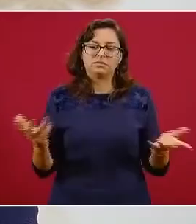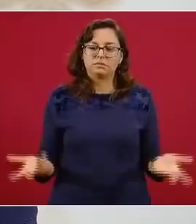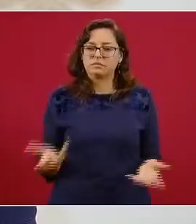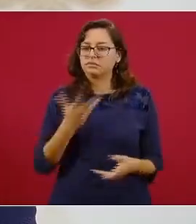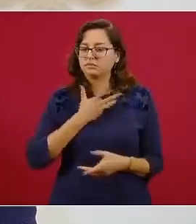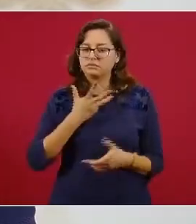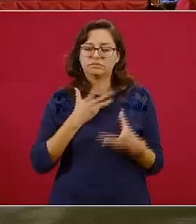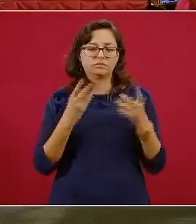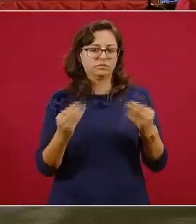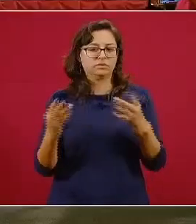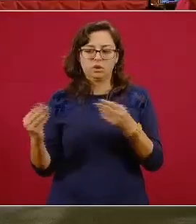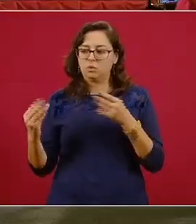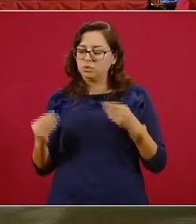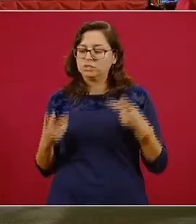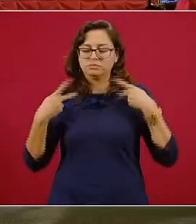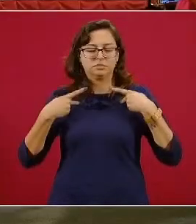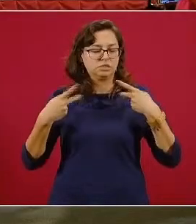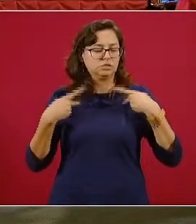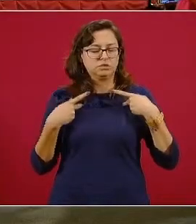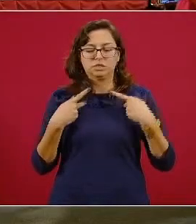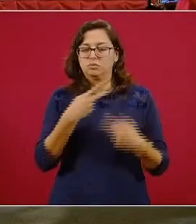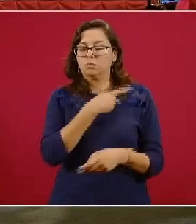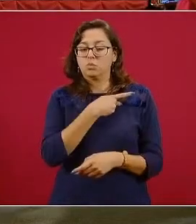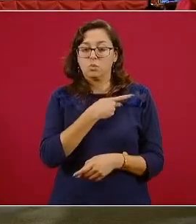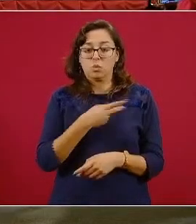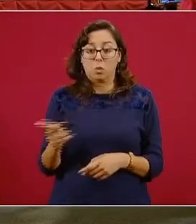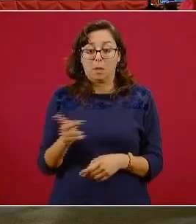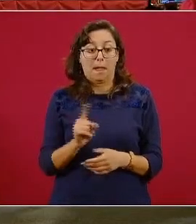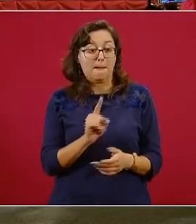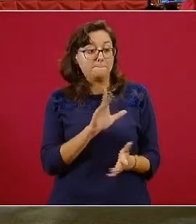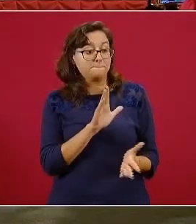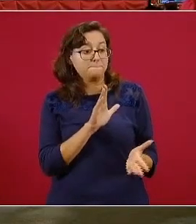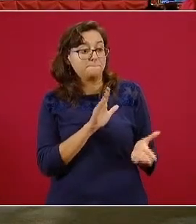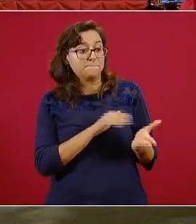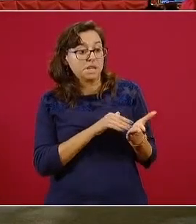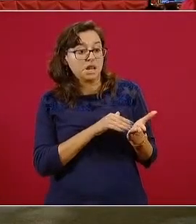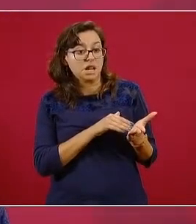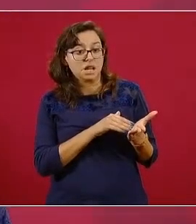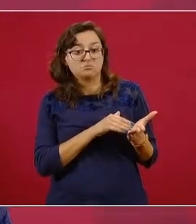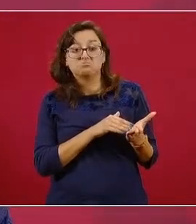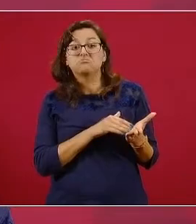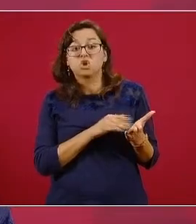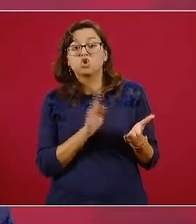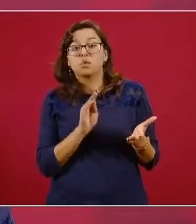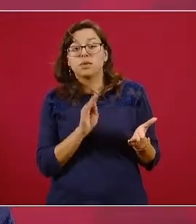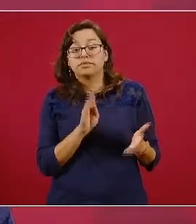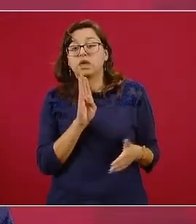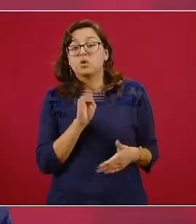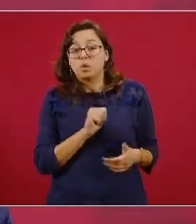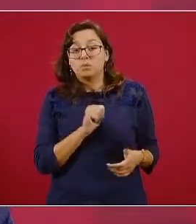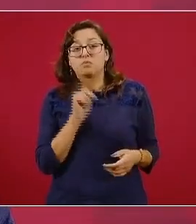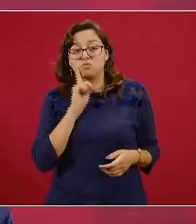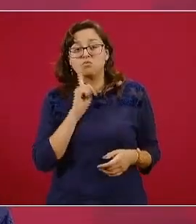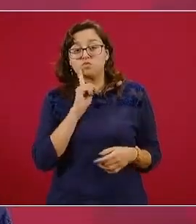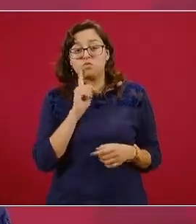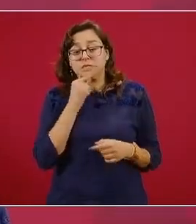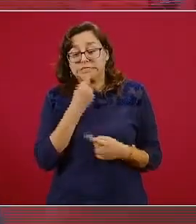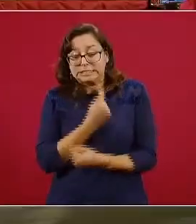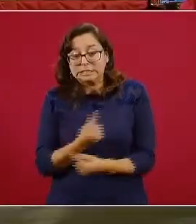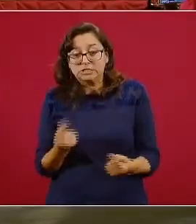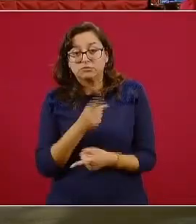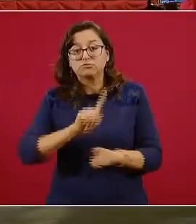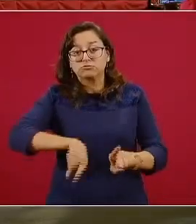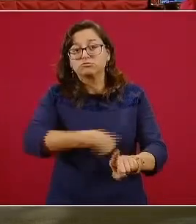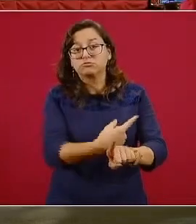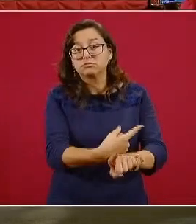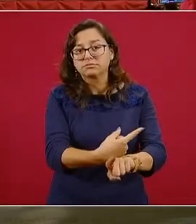donde llega a 99 la tasa por cada 1,000 en esas comunidades, y le vamos a dedicar todo el año próximo a eso.